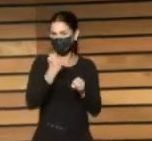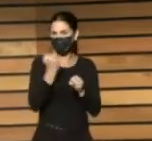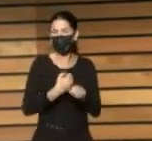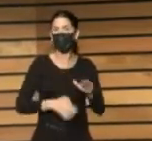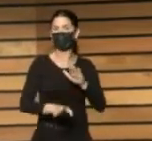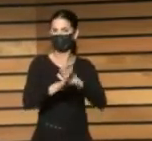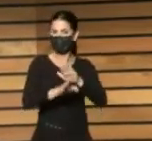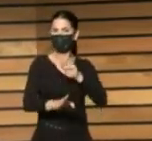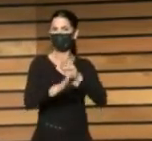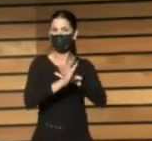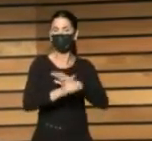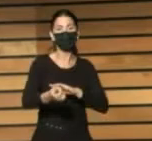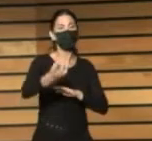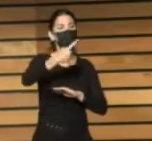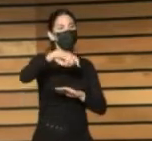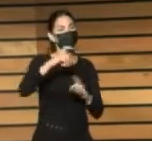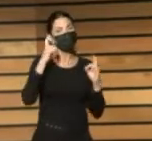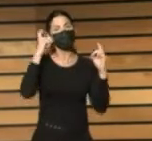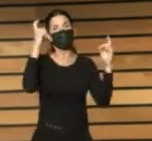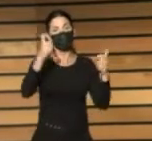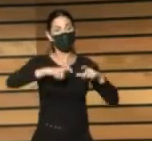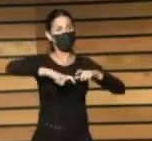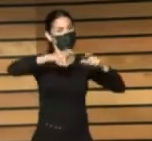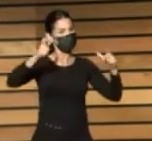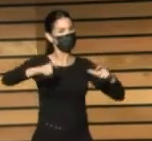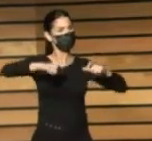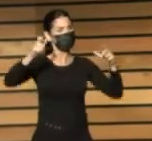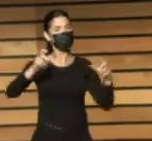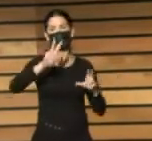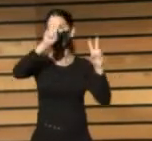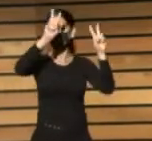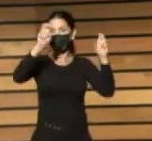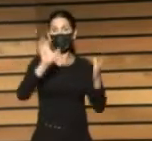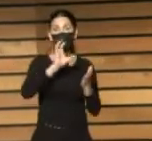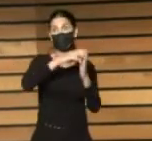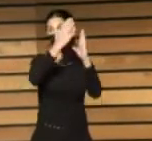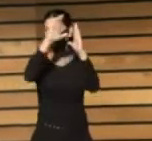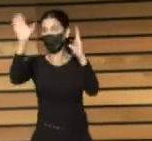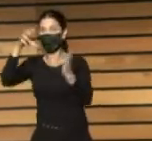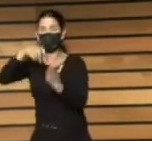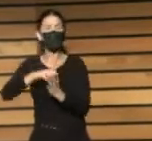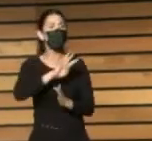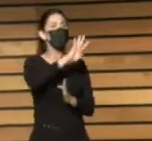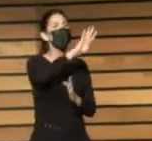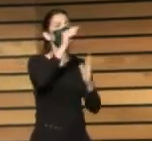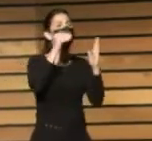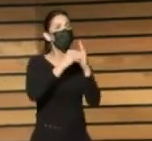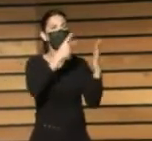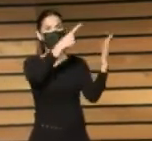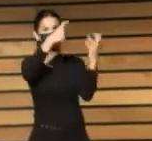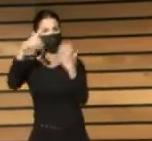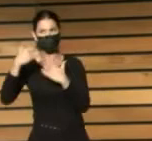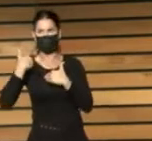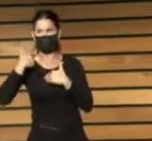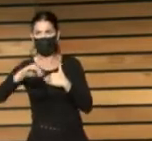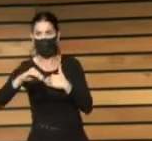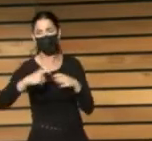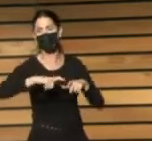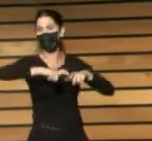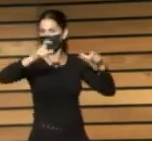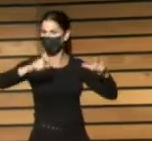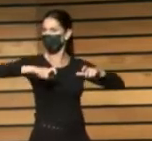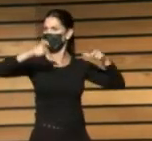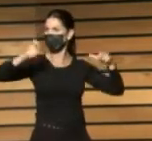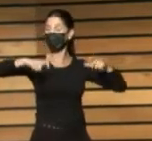vuestra labor, a intentar que siga creciendo el número de bibliotecas, 4.600 son ya, pues tendríamos que crecer y